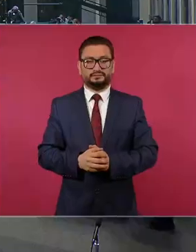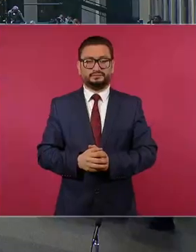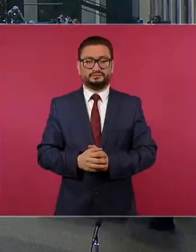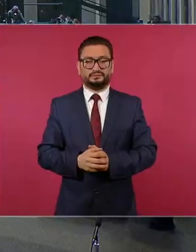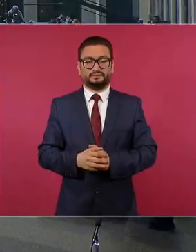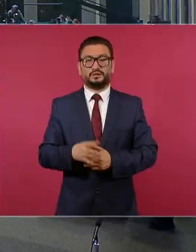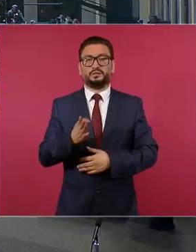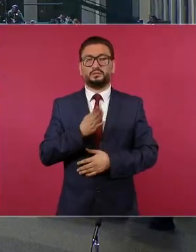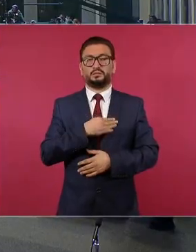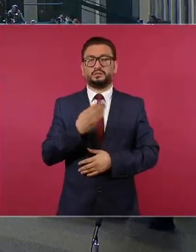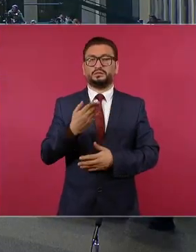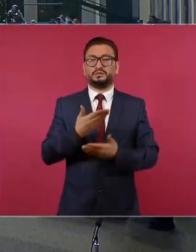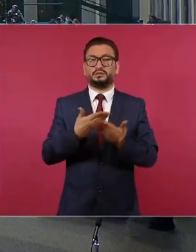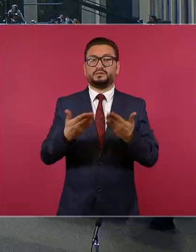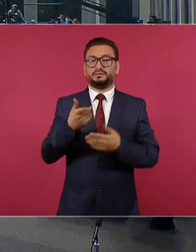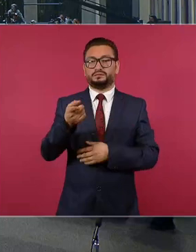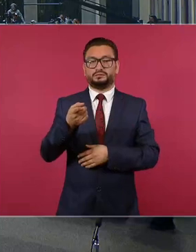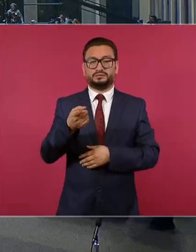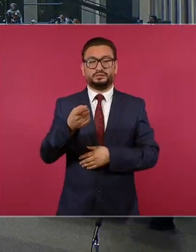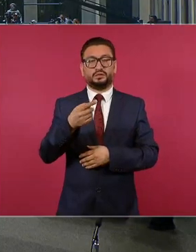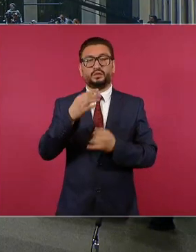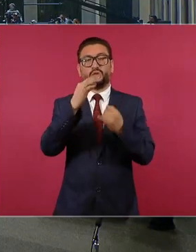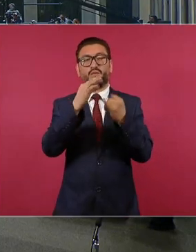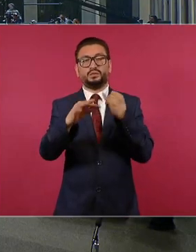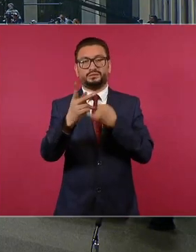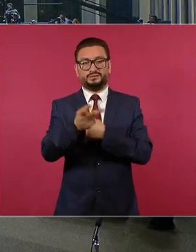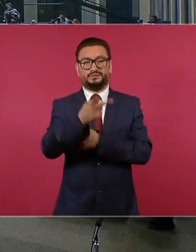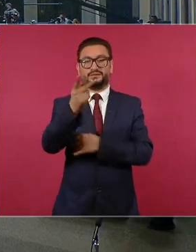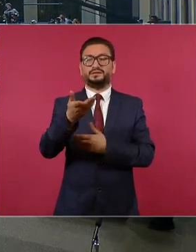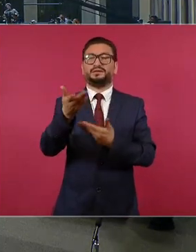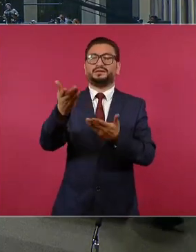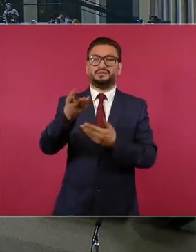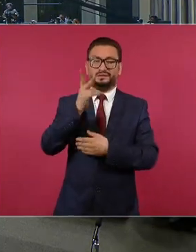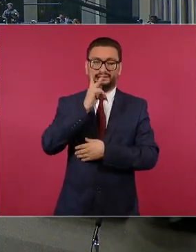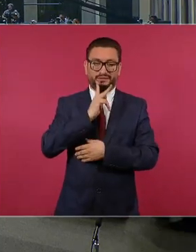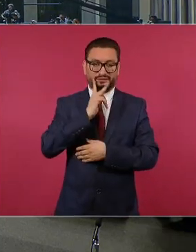Bueno, vámonos con mi última pregunta, presidente. A ver, vamos. Sí.